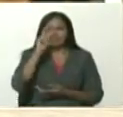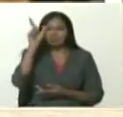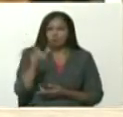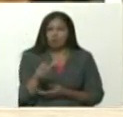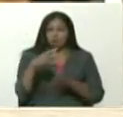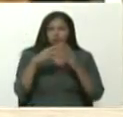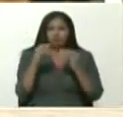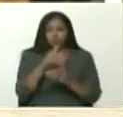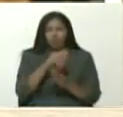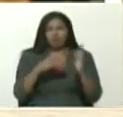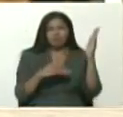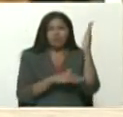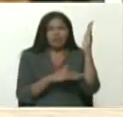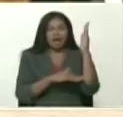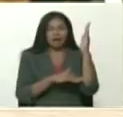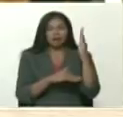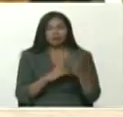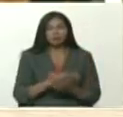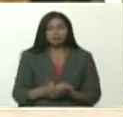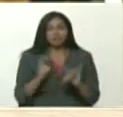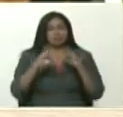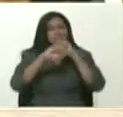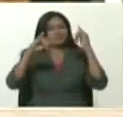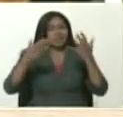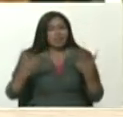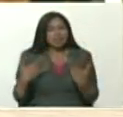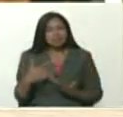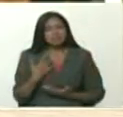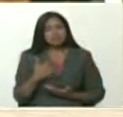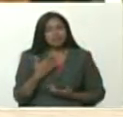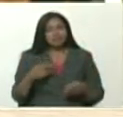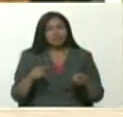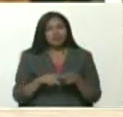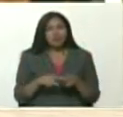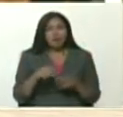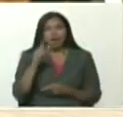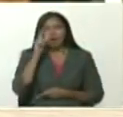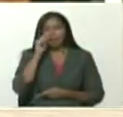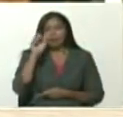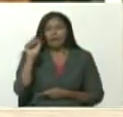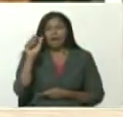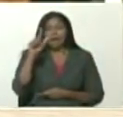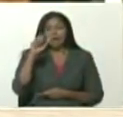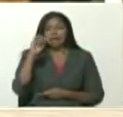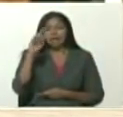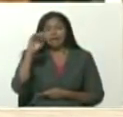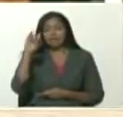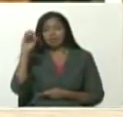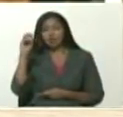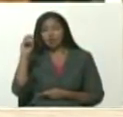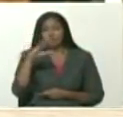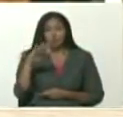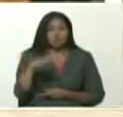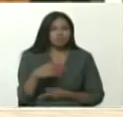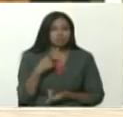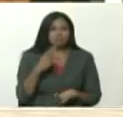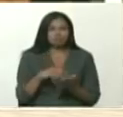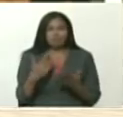todos, del estado Lara. Adelante. Qué feliz debe sentirse Alirio Díaz donde esté, de